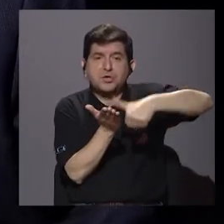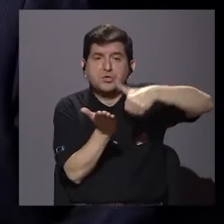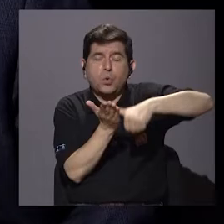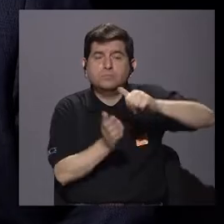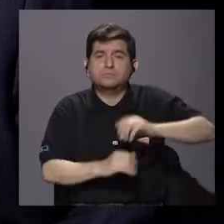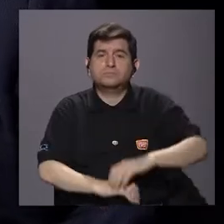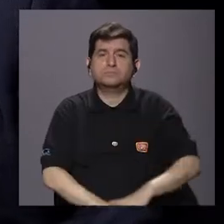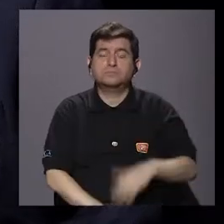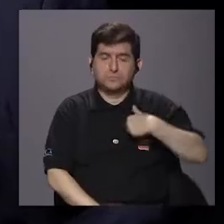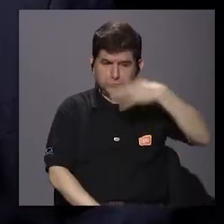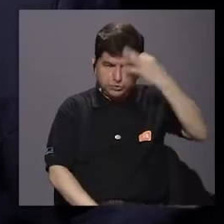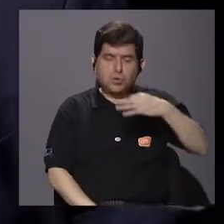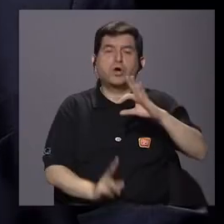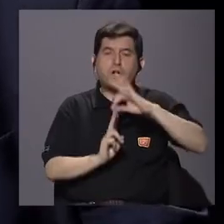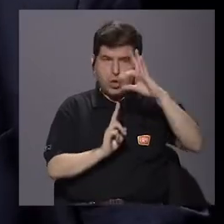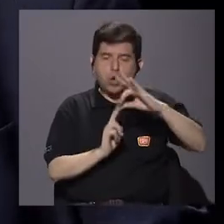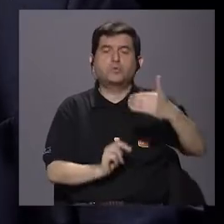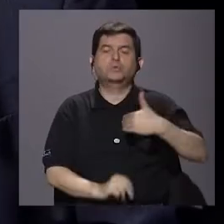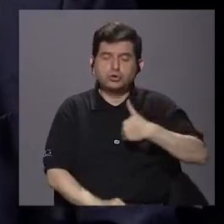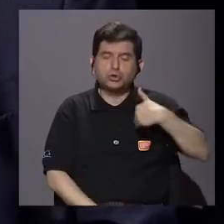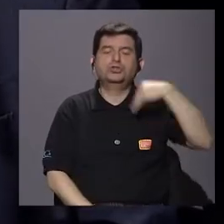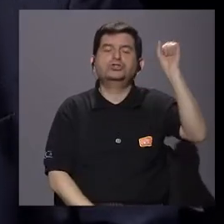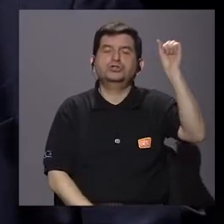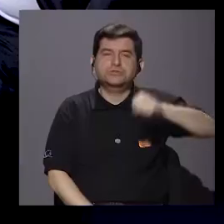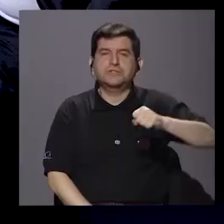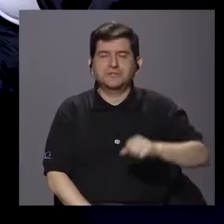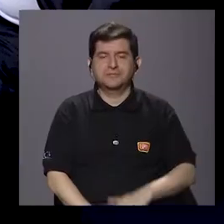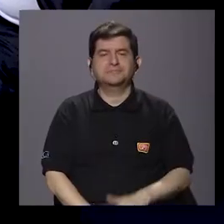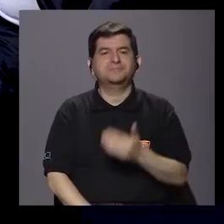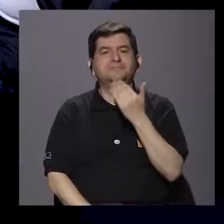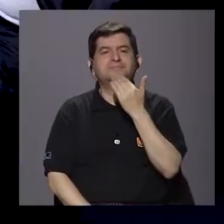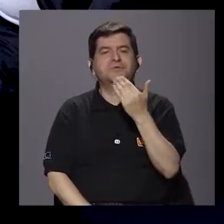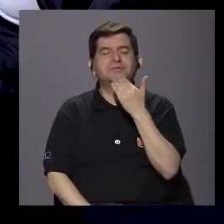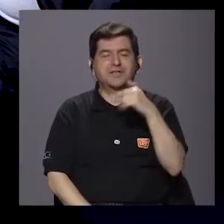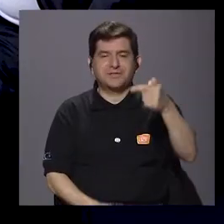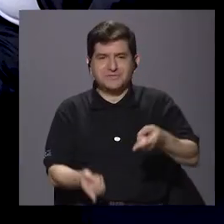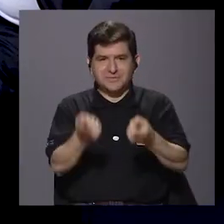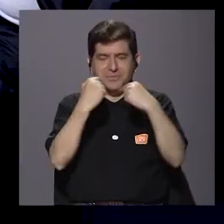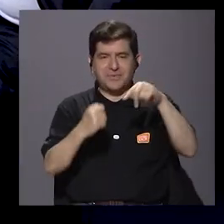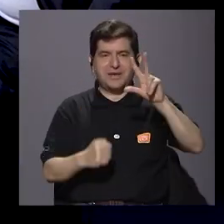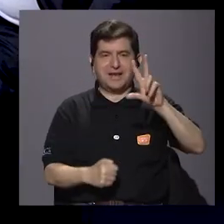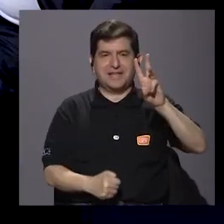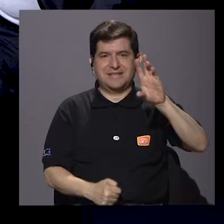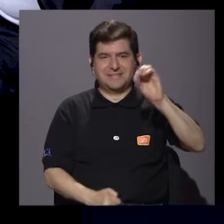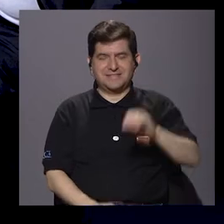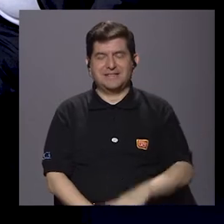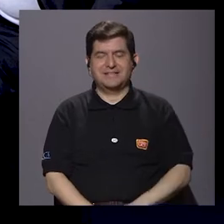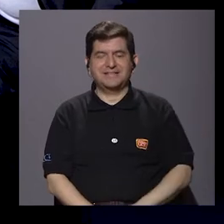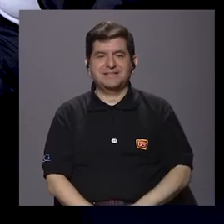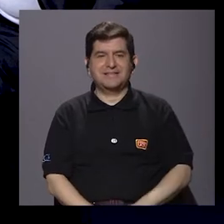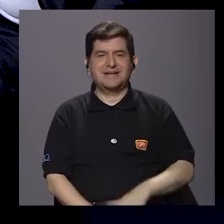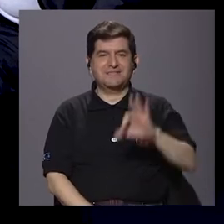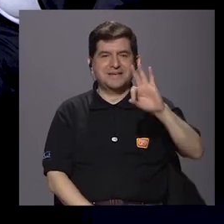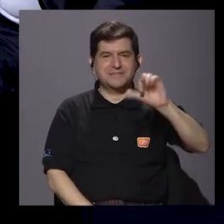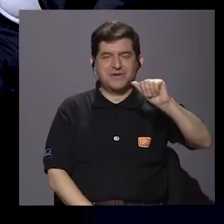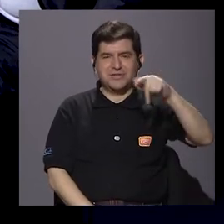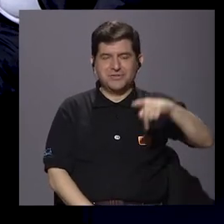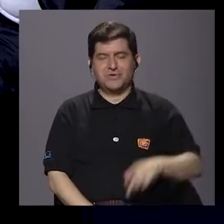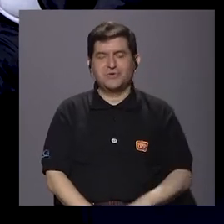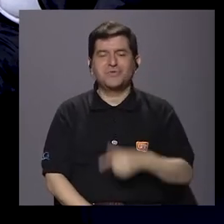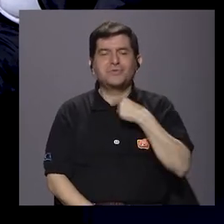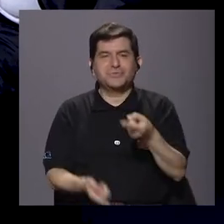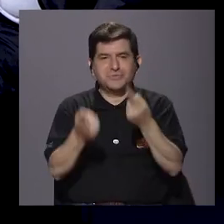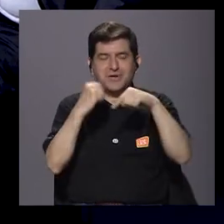creo que tiene opciones muchas gracias por estar en 360 con nosotros don francisco siempre es un gusto